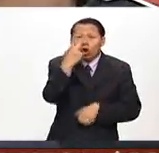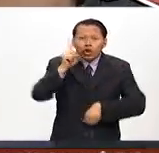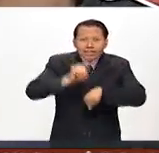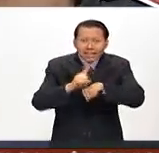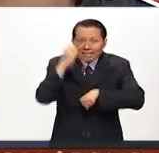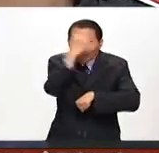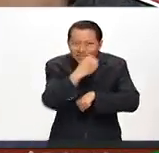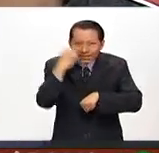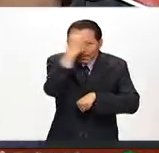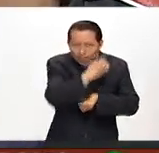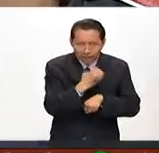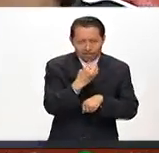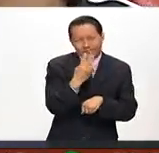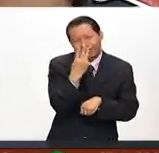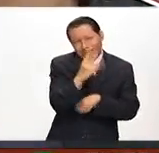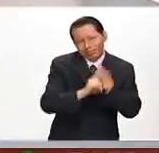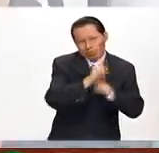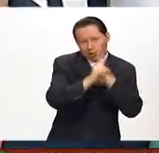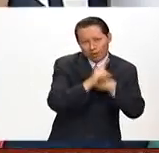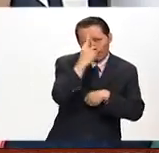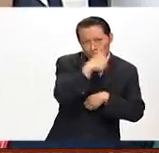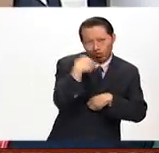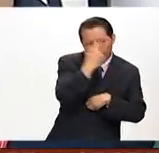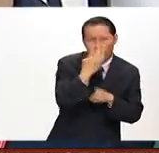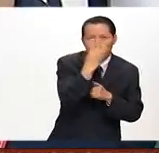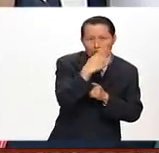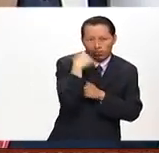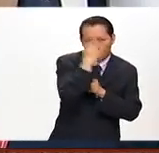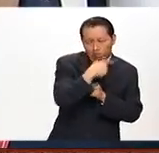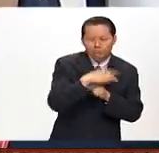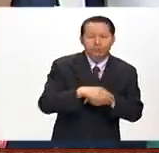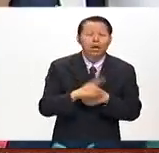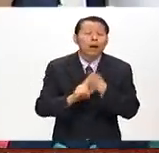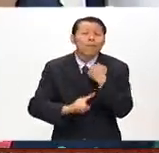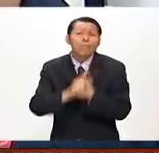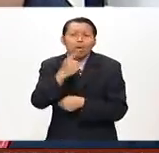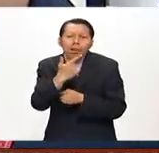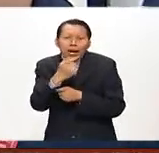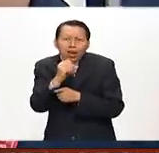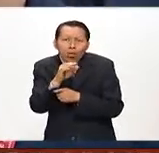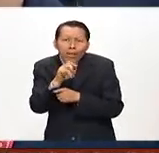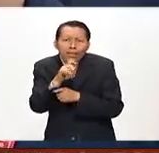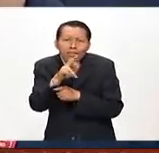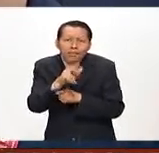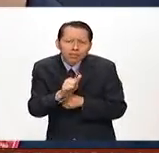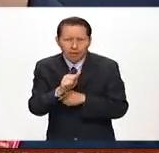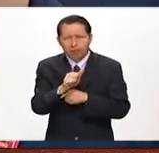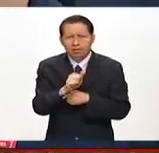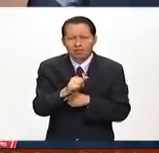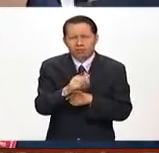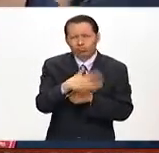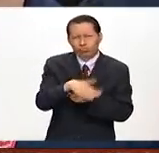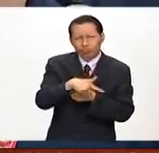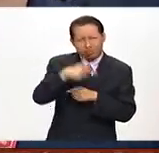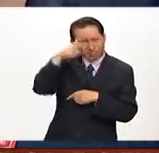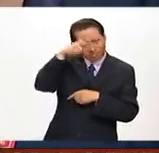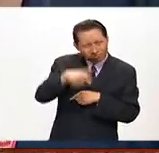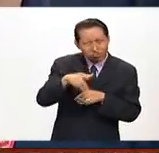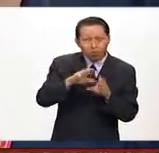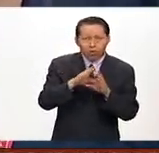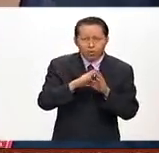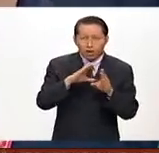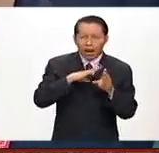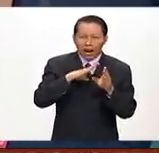3 problemas cada día, 4 horas y media cada día, ¿no? Un problema de geometría donde tenías que encontrar que un